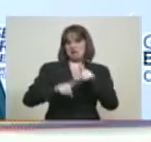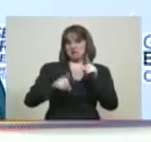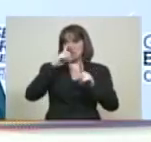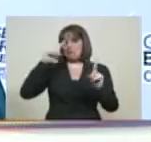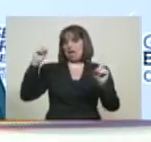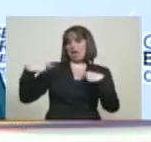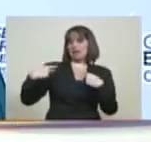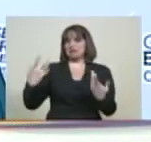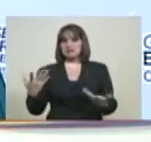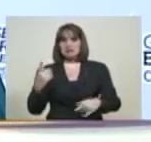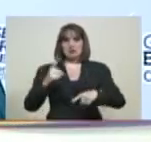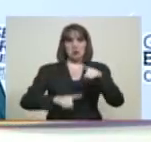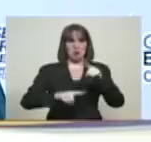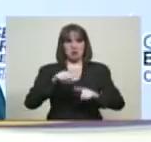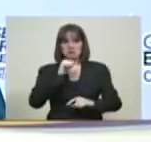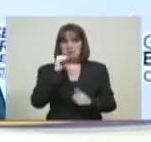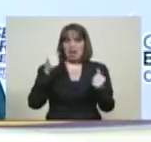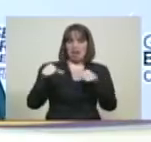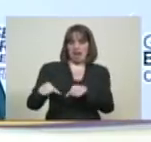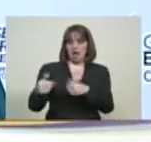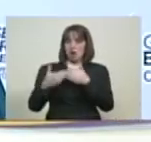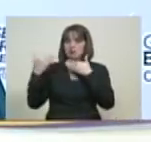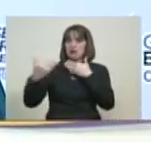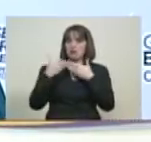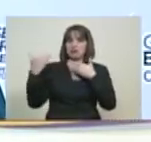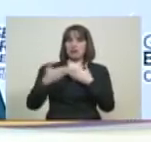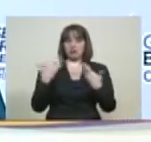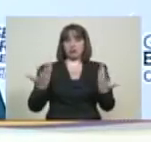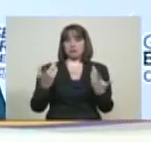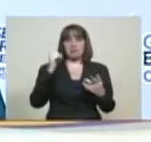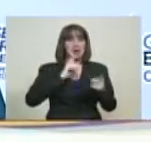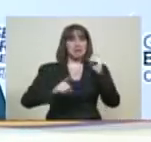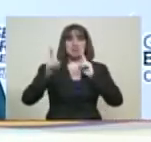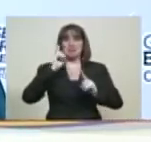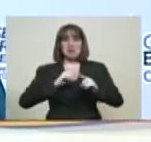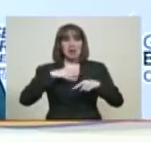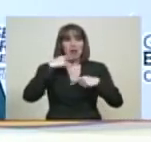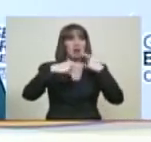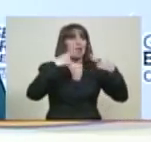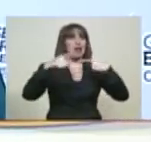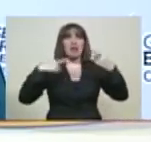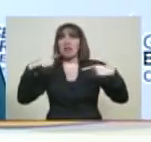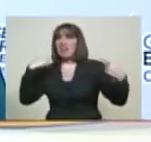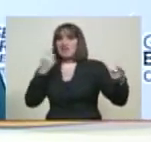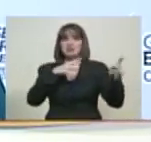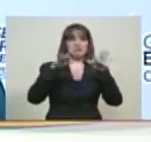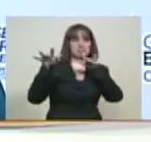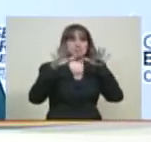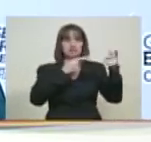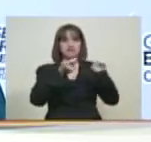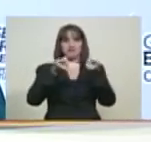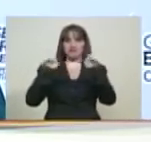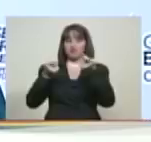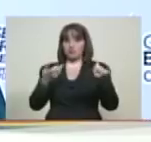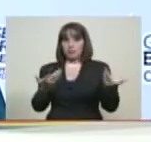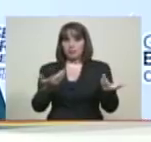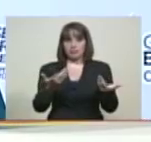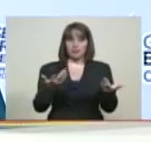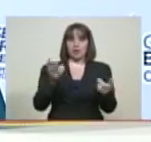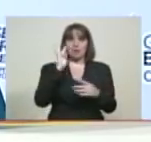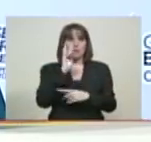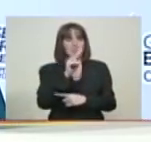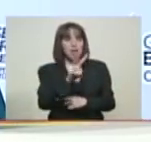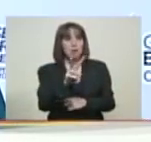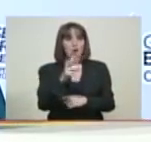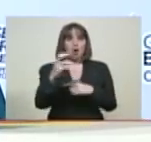amenazas sus coacciones sus mentiras sus manipulaciones ahí vemos el comunicado de los cancilleres